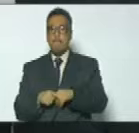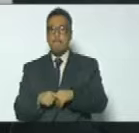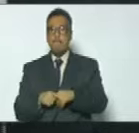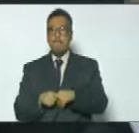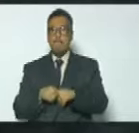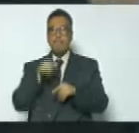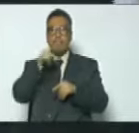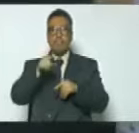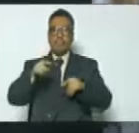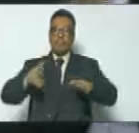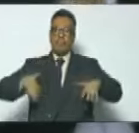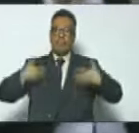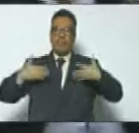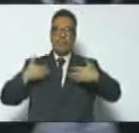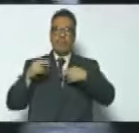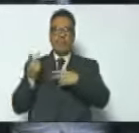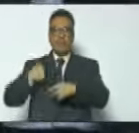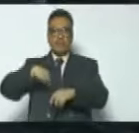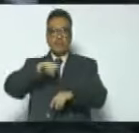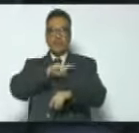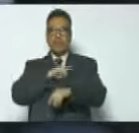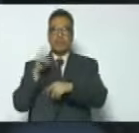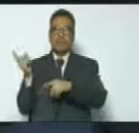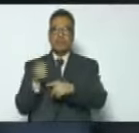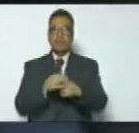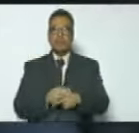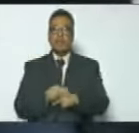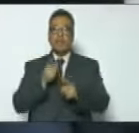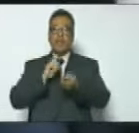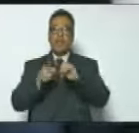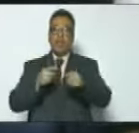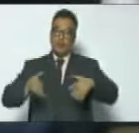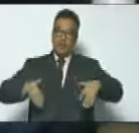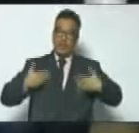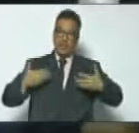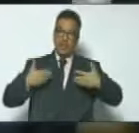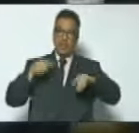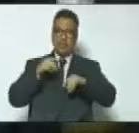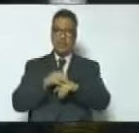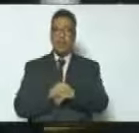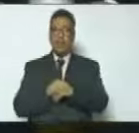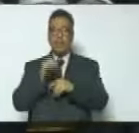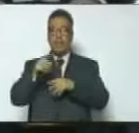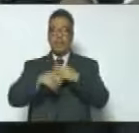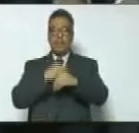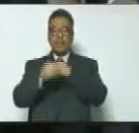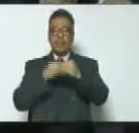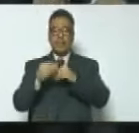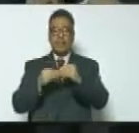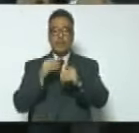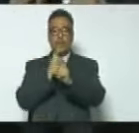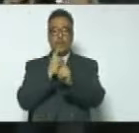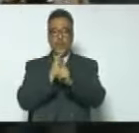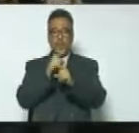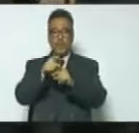Y estas alegrías que recibimos, mira, recibimos varias alegrías. Aquí se hizo un tremendo